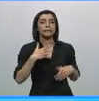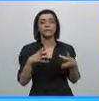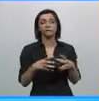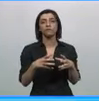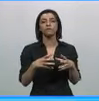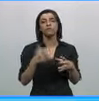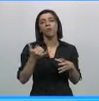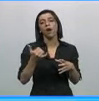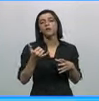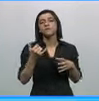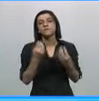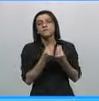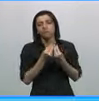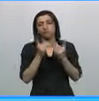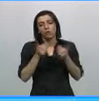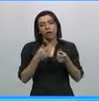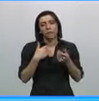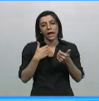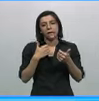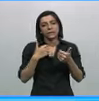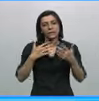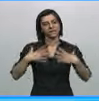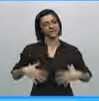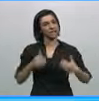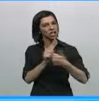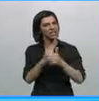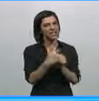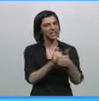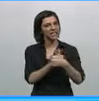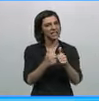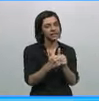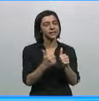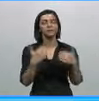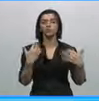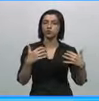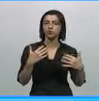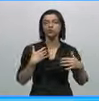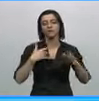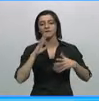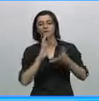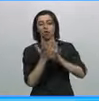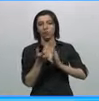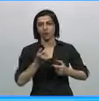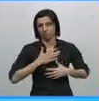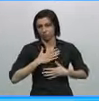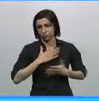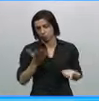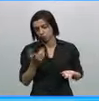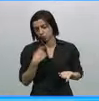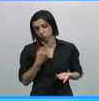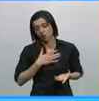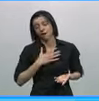de mucha fricción. Más que nada, esto tiene que ver con nuestra forma de jugar, con